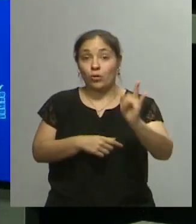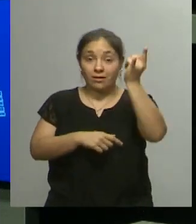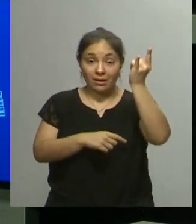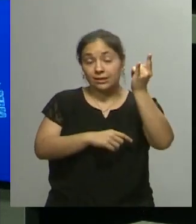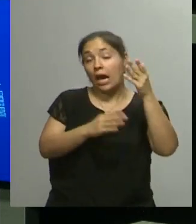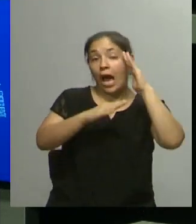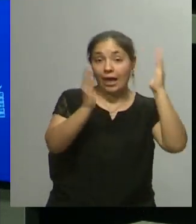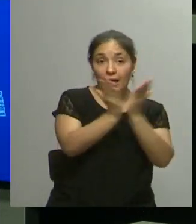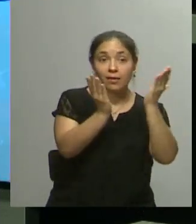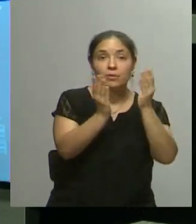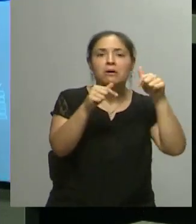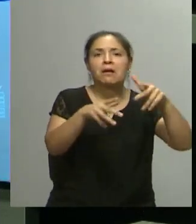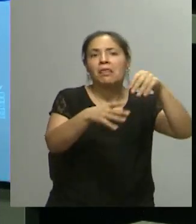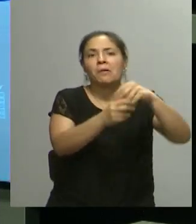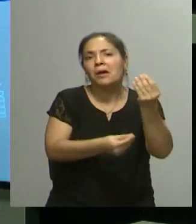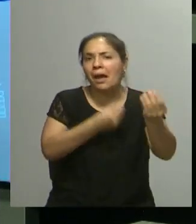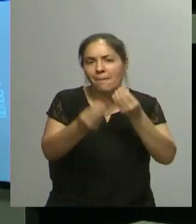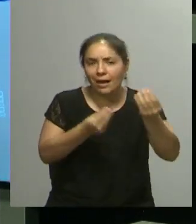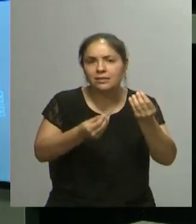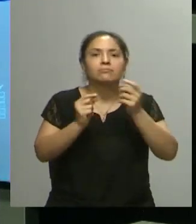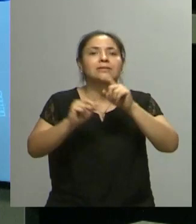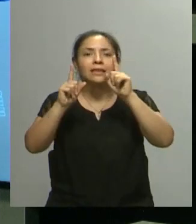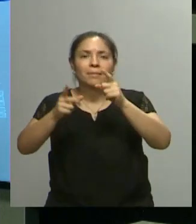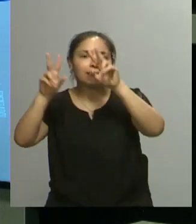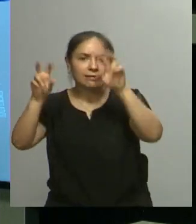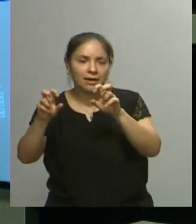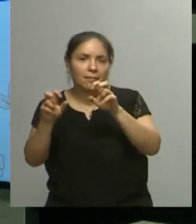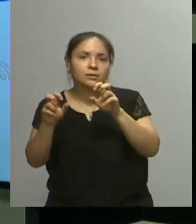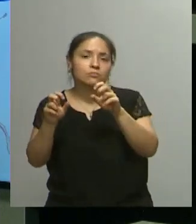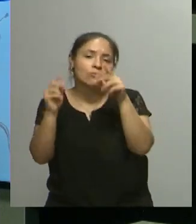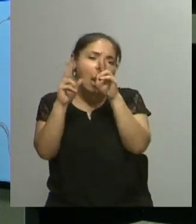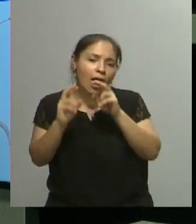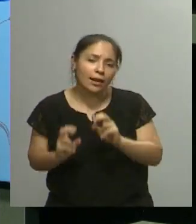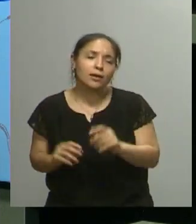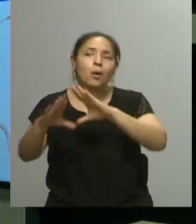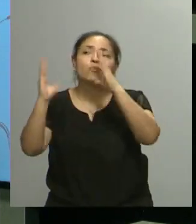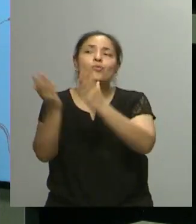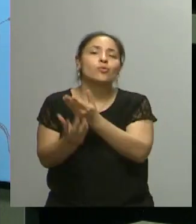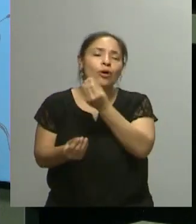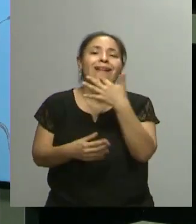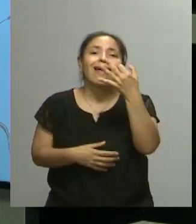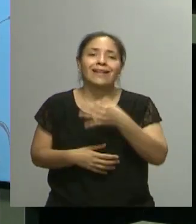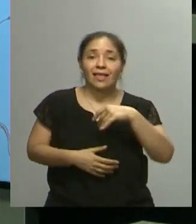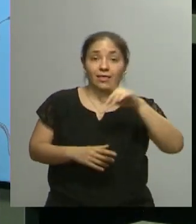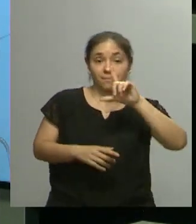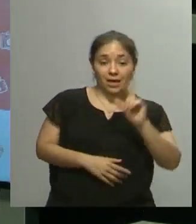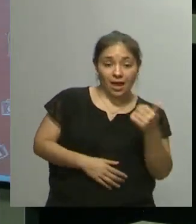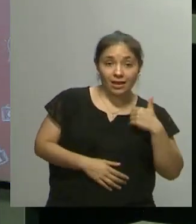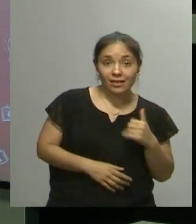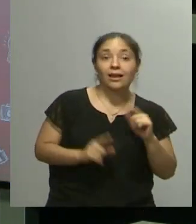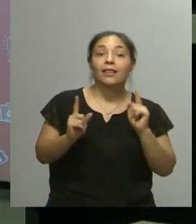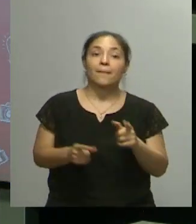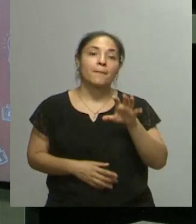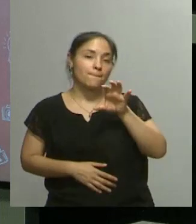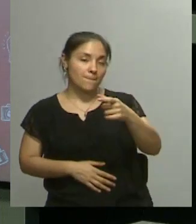está pasando en el ámbito universitario, sino también hablar de otros temas que tienen que ver con la realidad del mundo, de la Argentina y de la provincia de Mendoza,